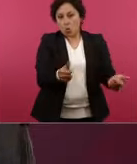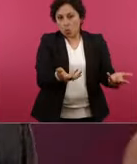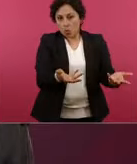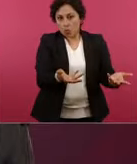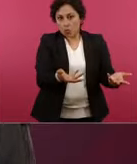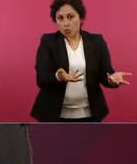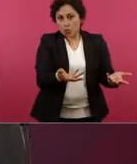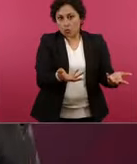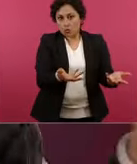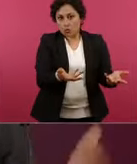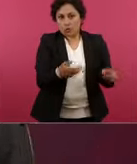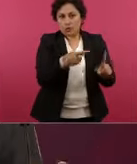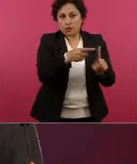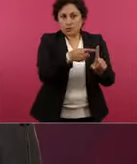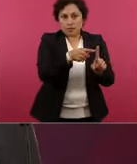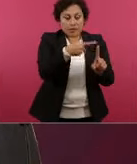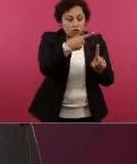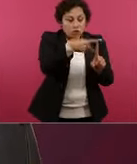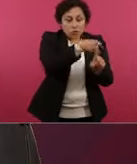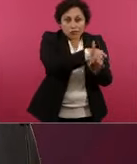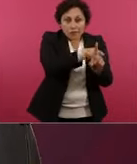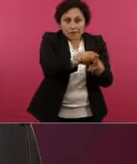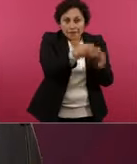la mamá del esposo, los hermanos del esposo